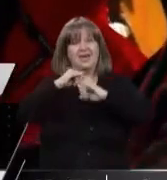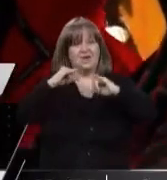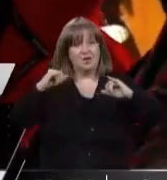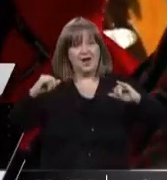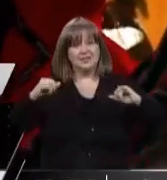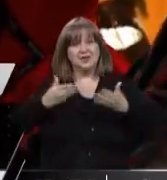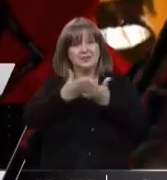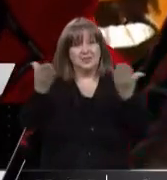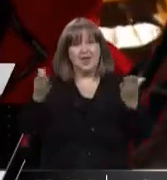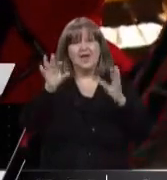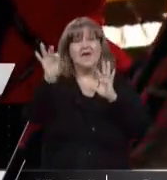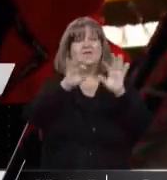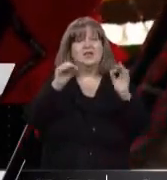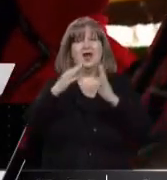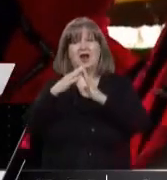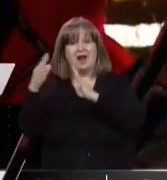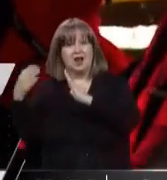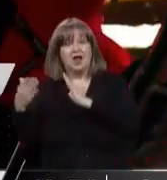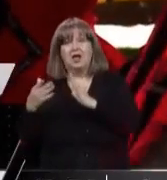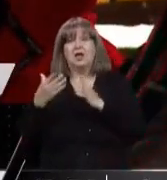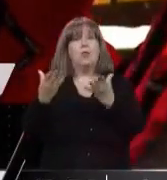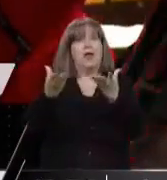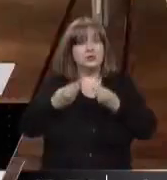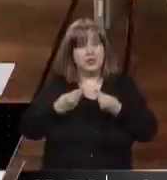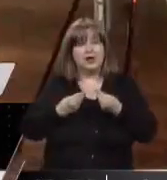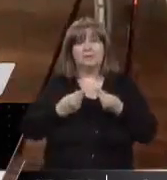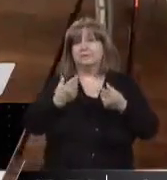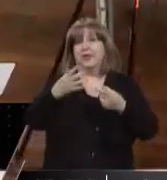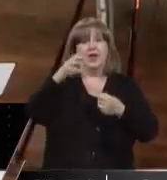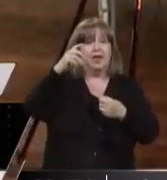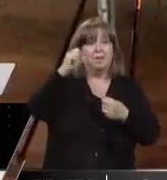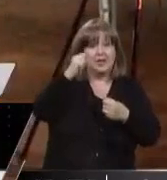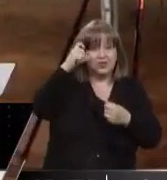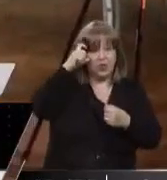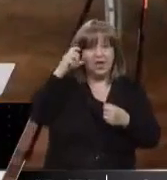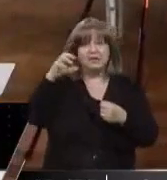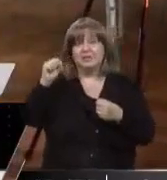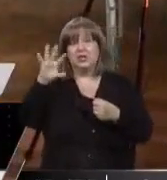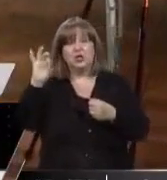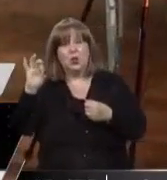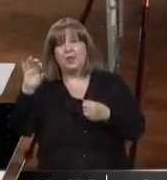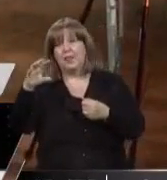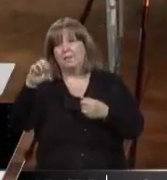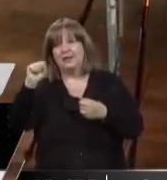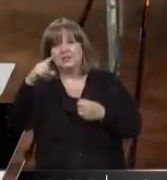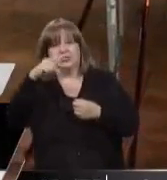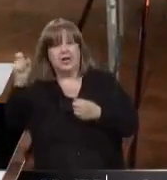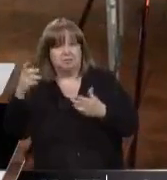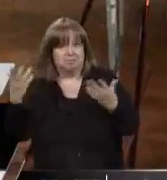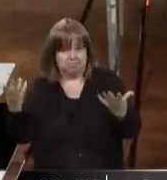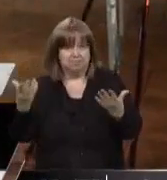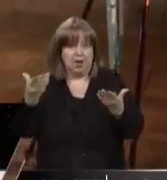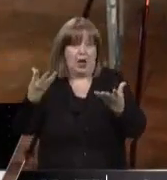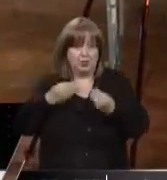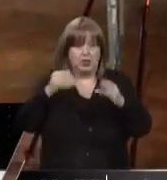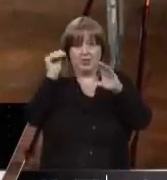todos los vecinos que puedan colaborar con lo que sea, con 10 pesos, con 50, con 100. Bueno, Romero es el secretario